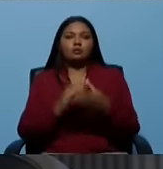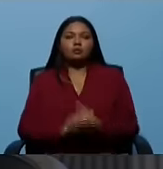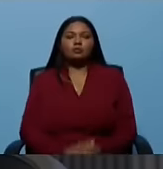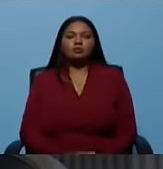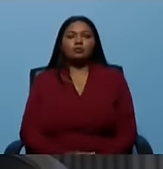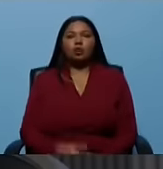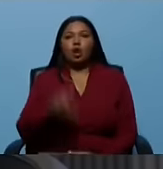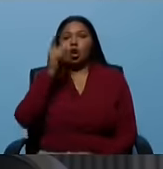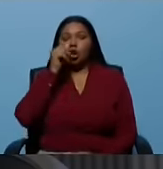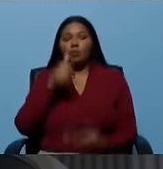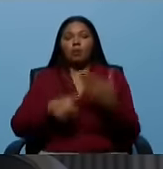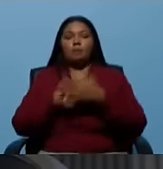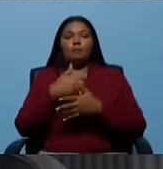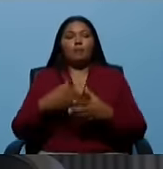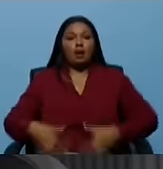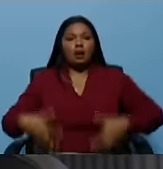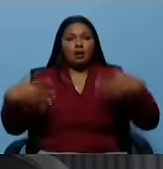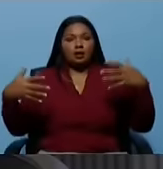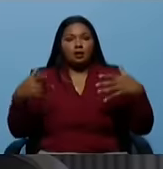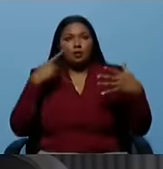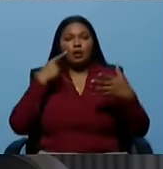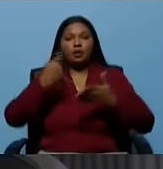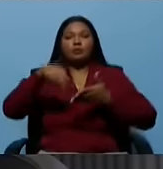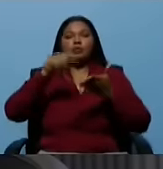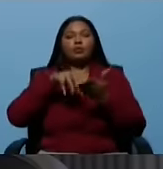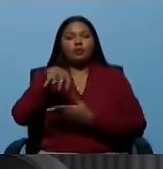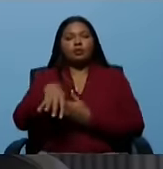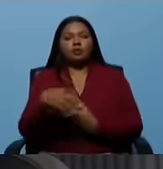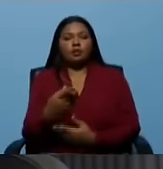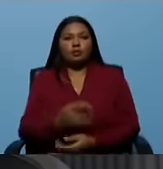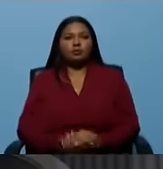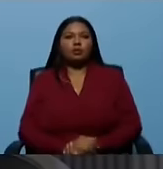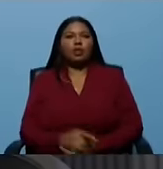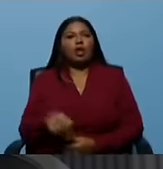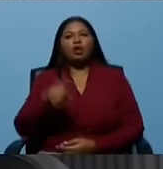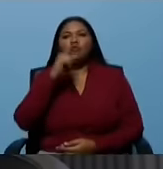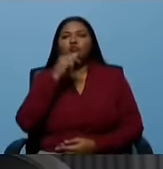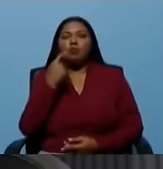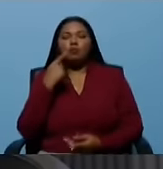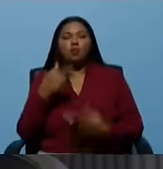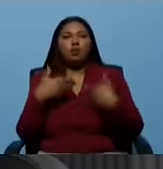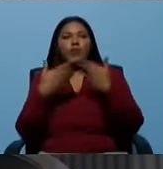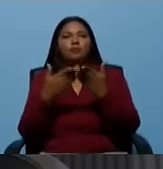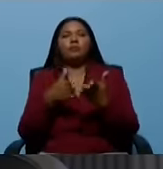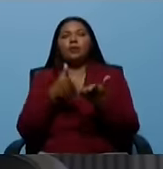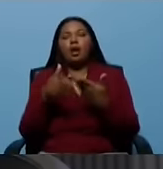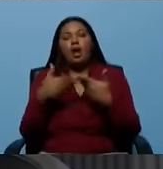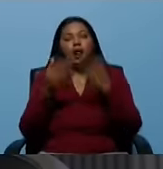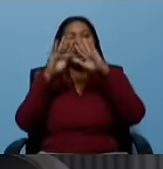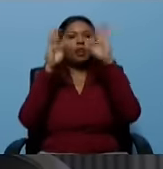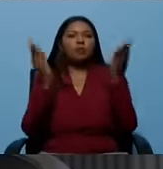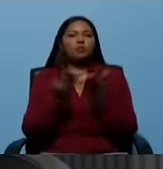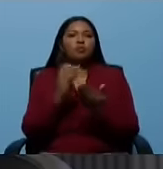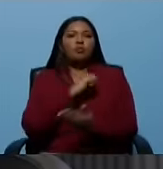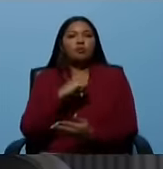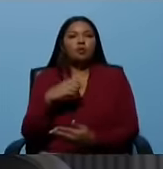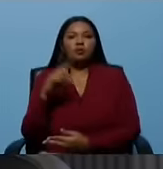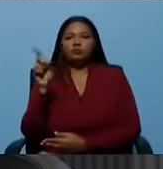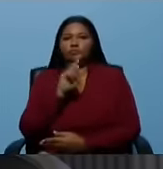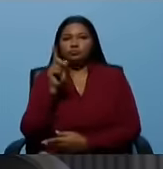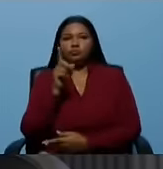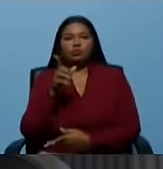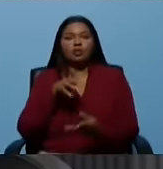hombre más rico de la tierra gracias a contratos estatales o sea él no es porque vende su cohete en el mundo privado é vende su cohete a la